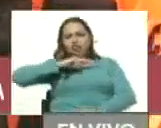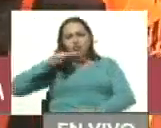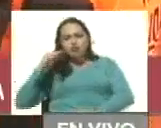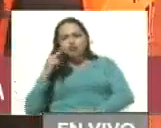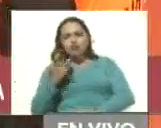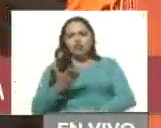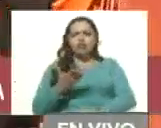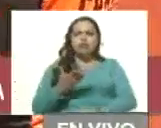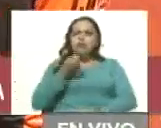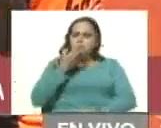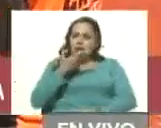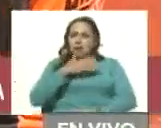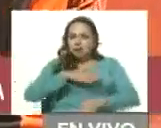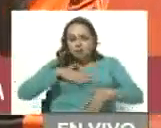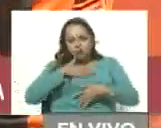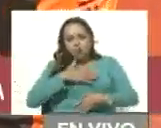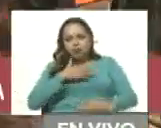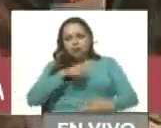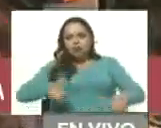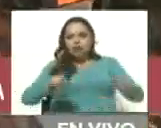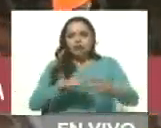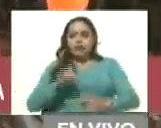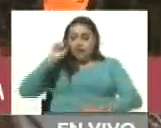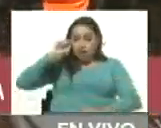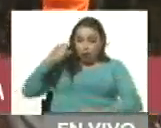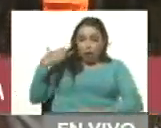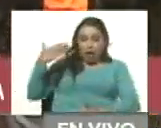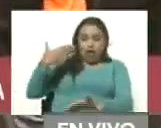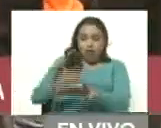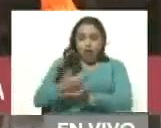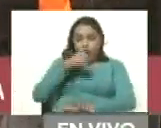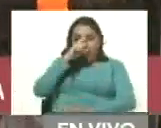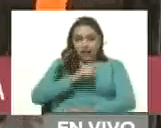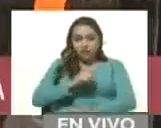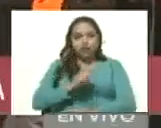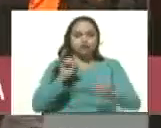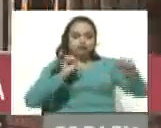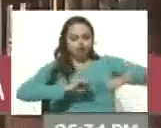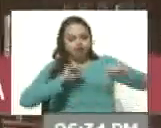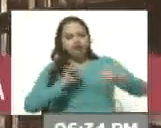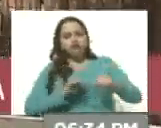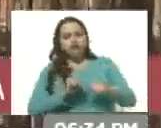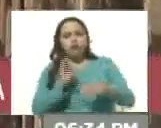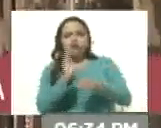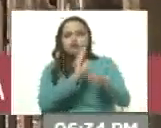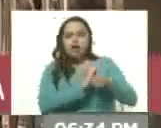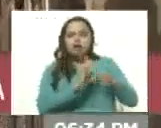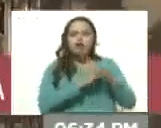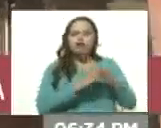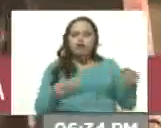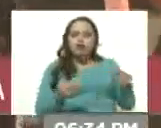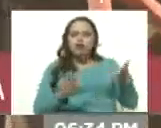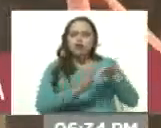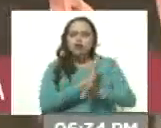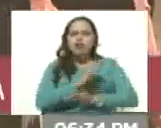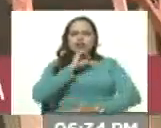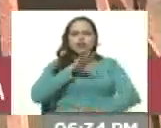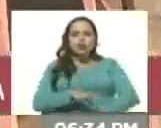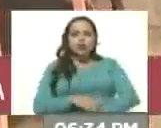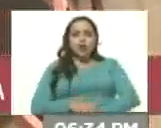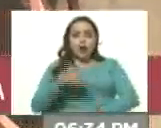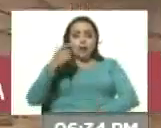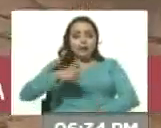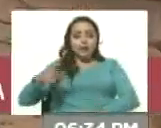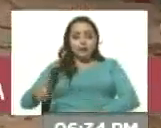bien bien agradable manteniendo la época normal madrid-alicante sabor instante manteniendo todos los elementos de la época la interactividad